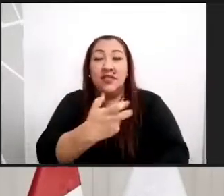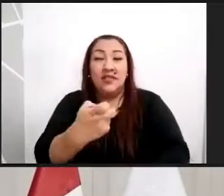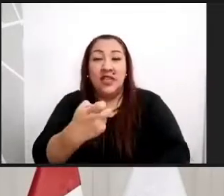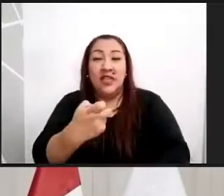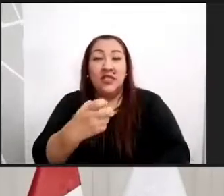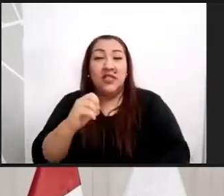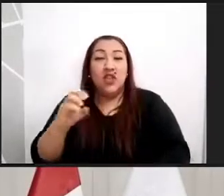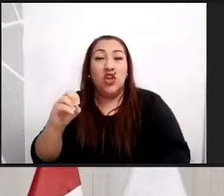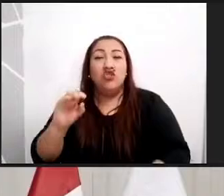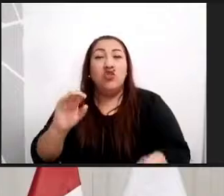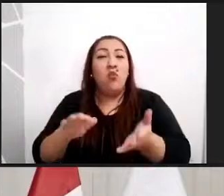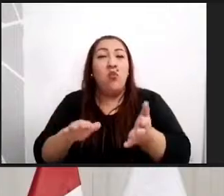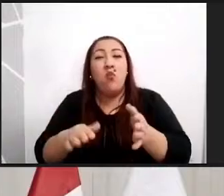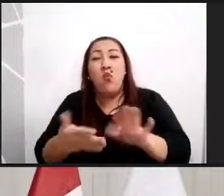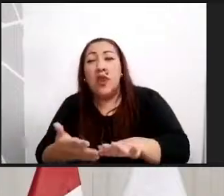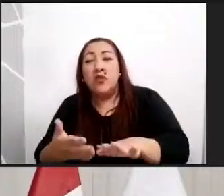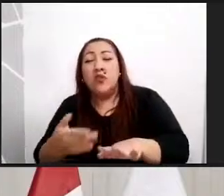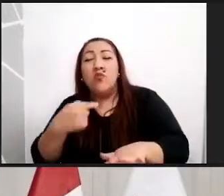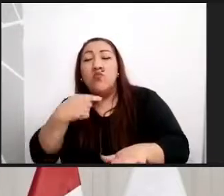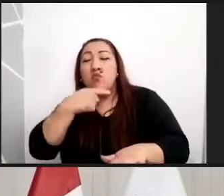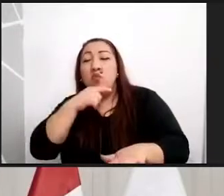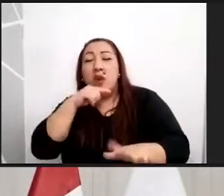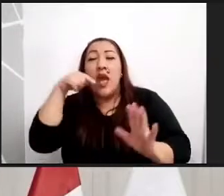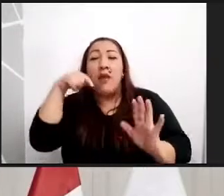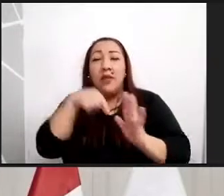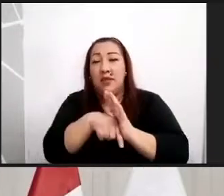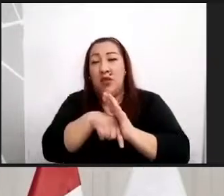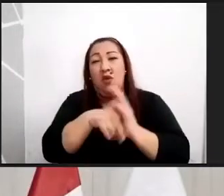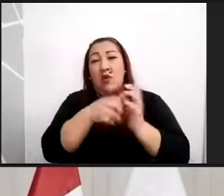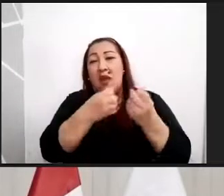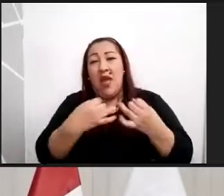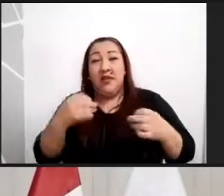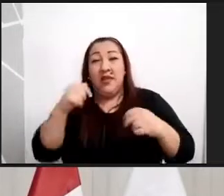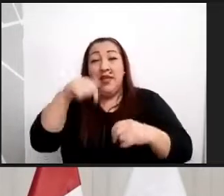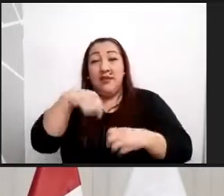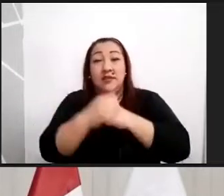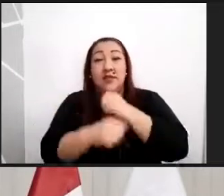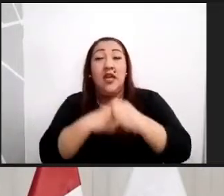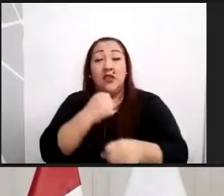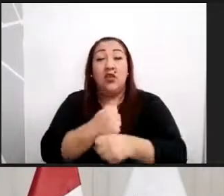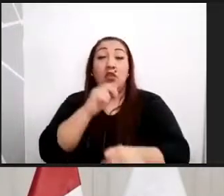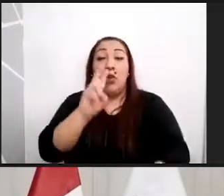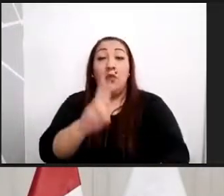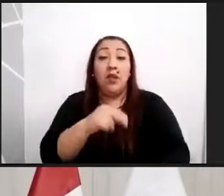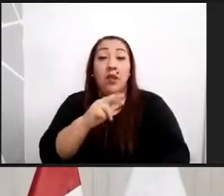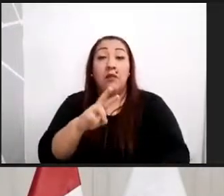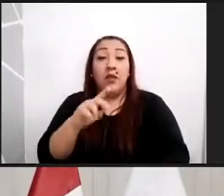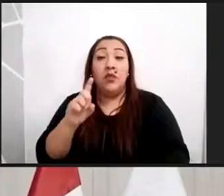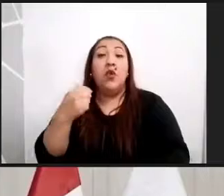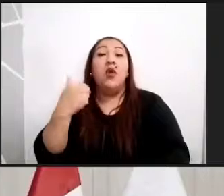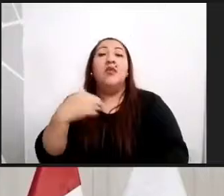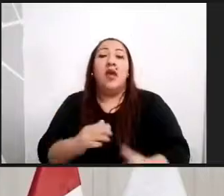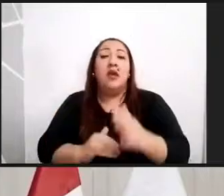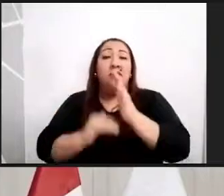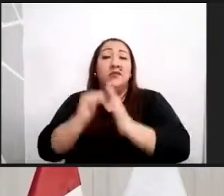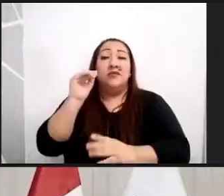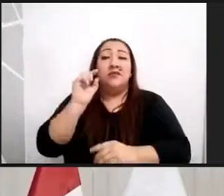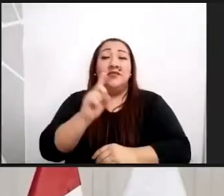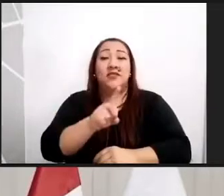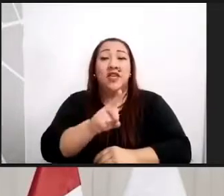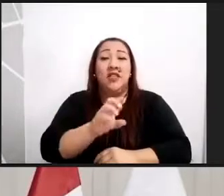muertes violentas de mujeres en nuestro país. En lo que va de este año 2021, la cifra ya supera los